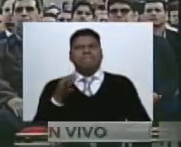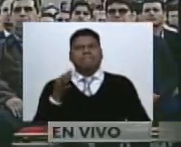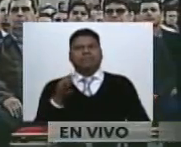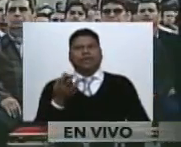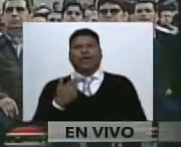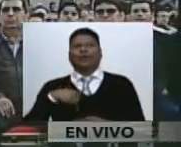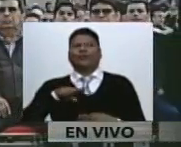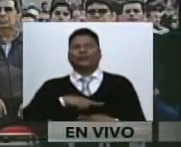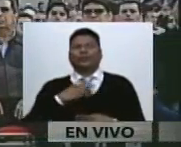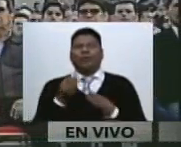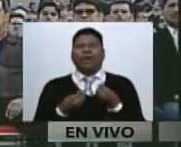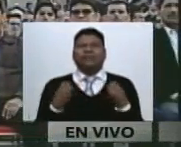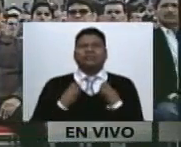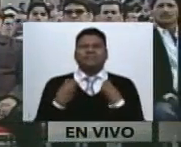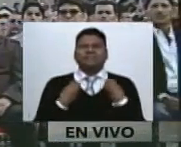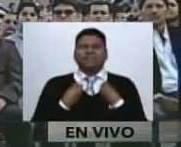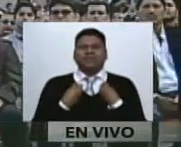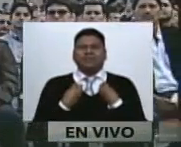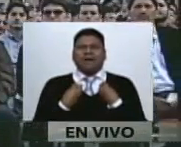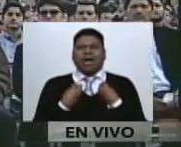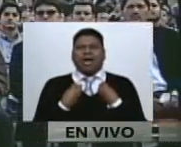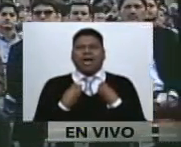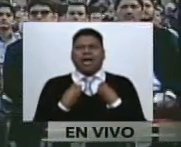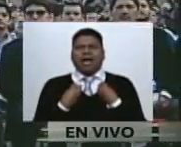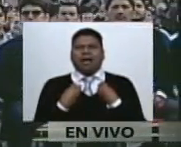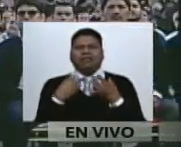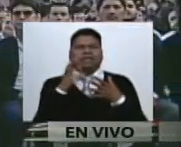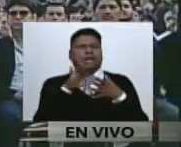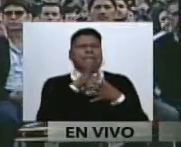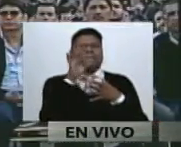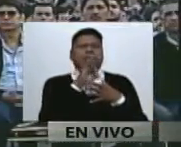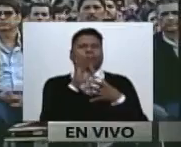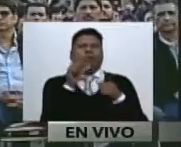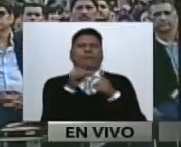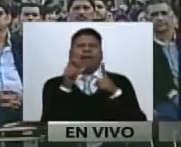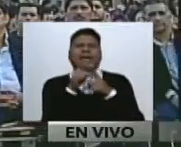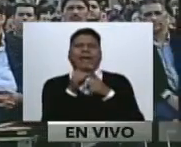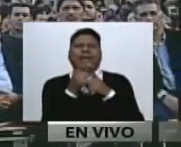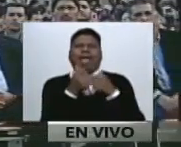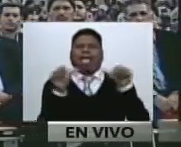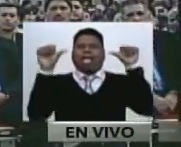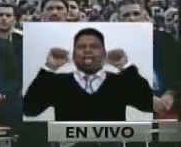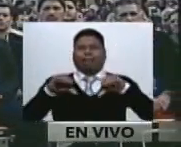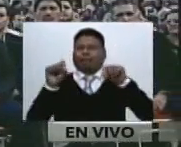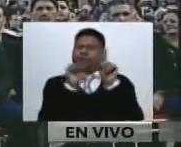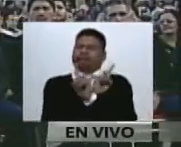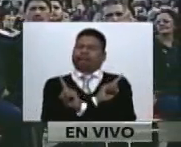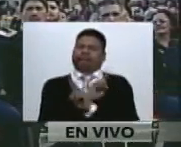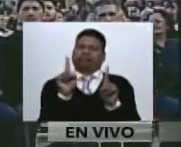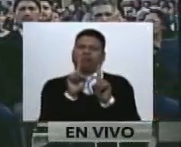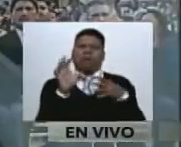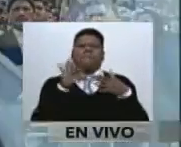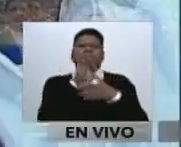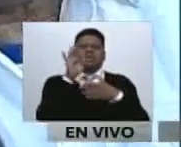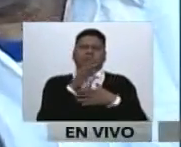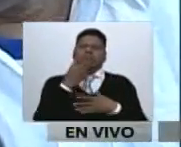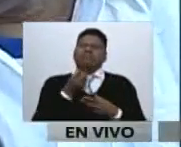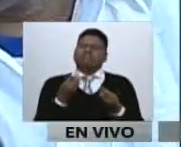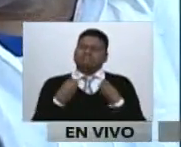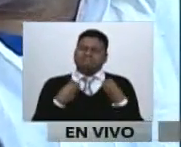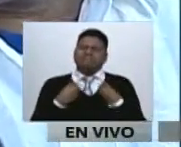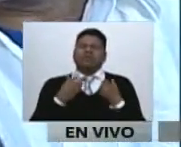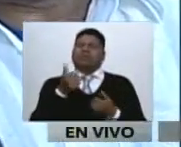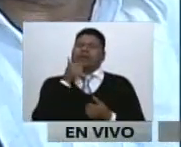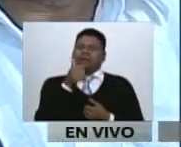viva. El espíritu no es letra muerta, el espíritu es vida. De manera que a